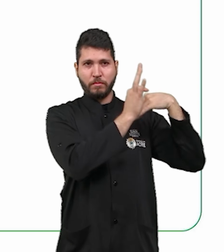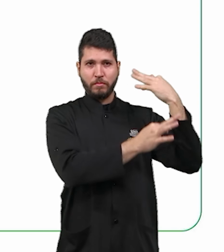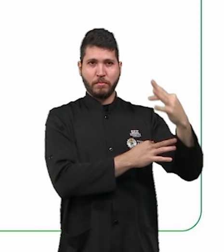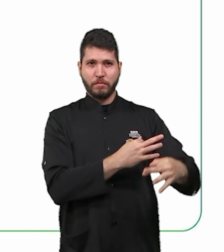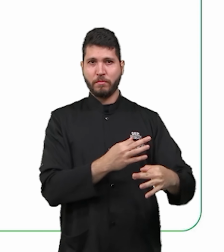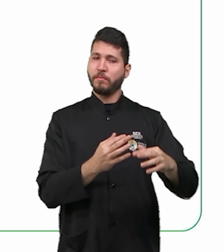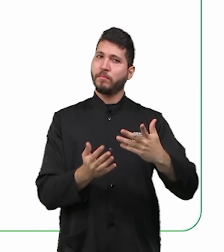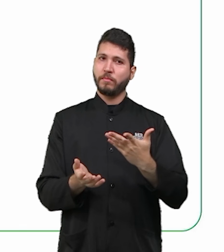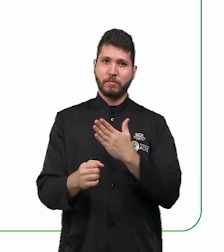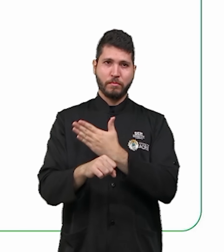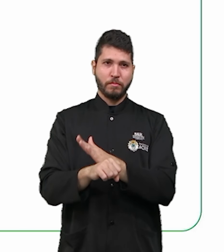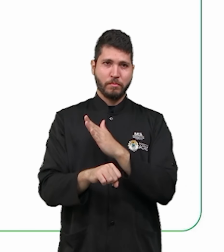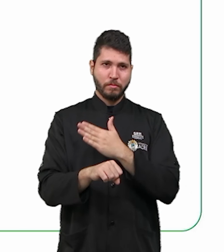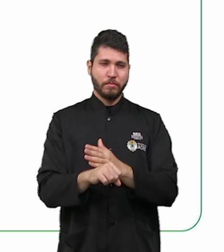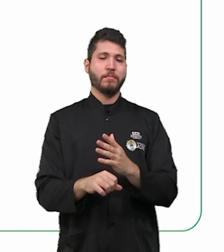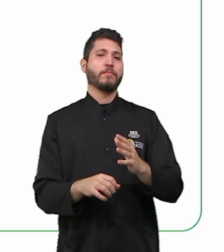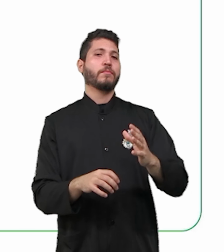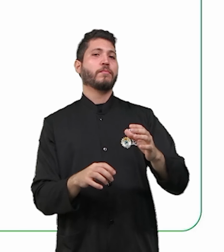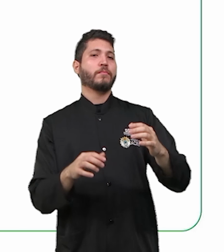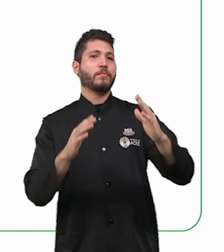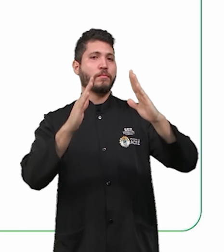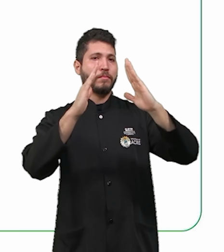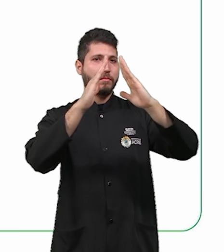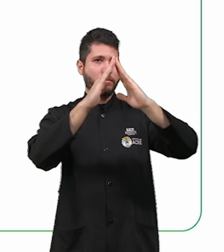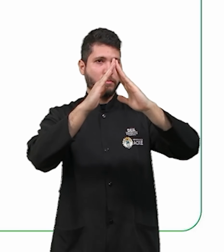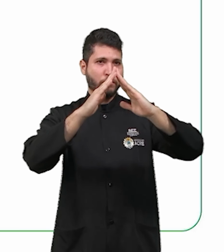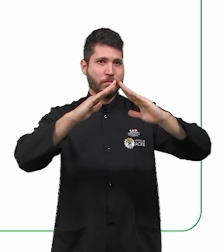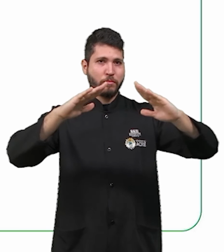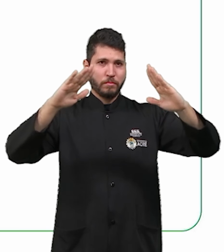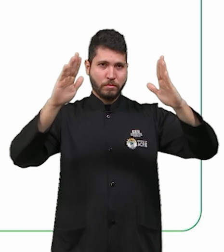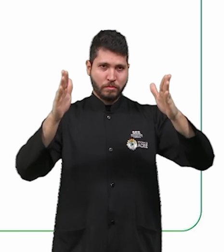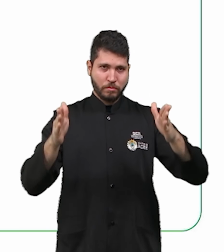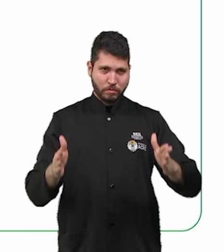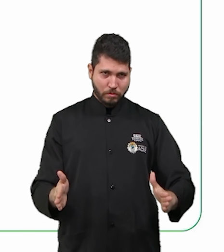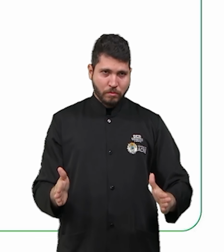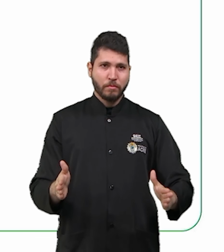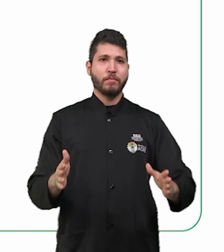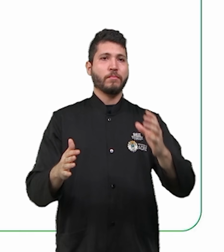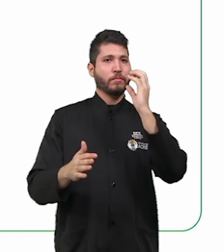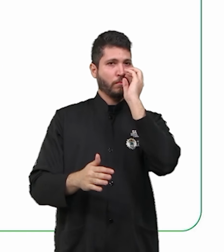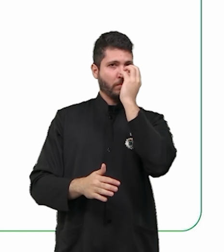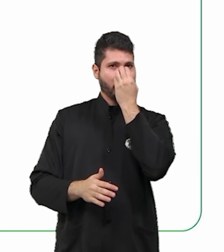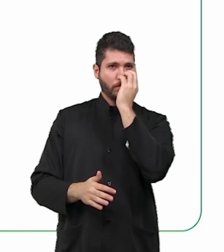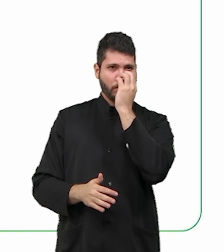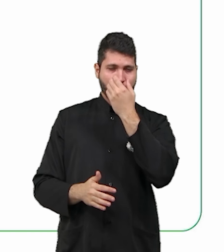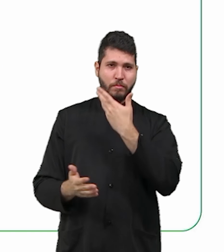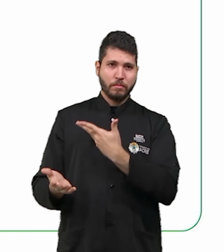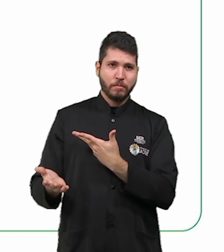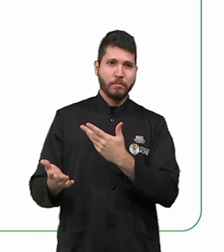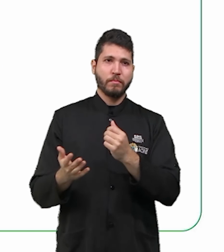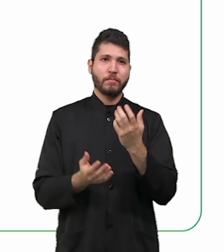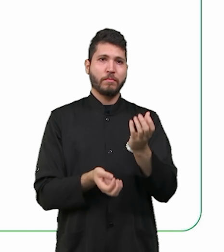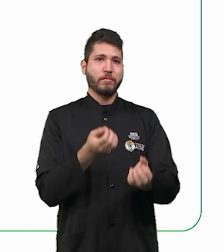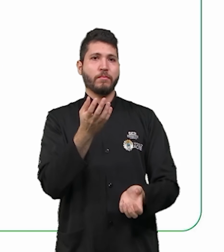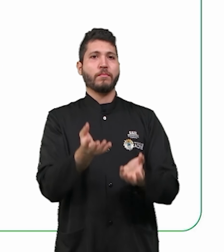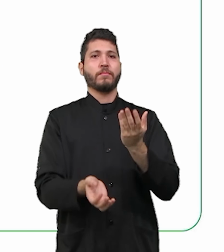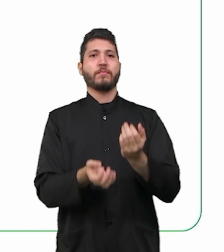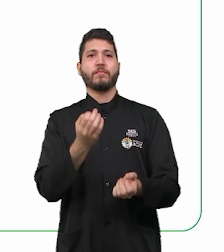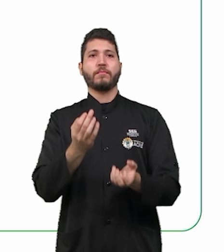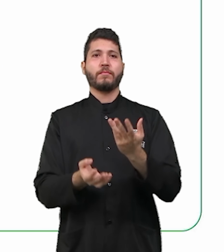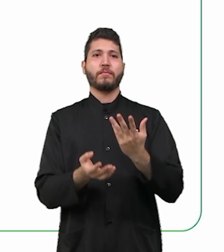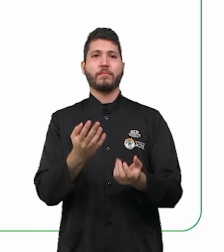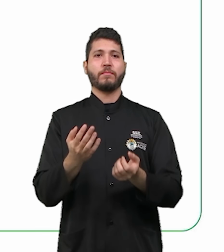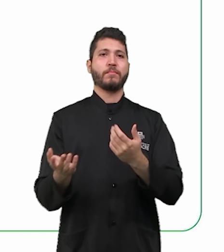Actividades circenses, ou seja, também são práticas individuais. Temos aí o malabarismo, las telas